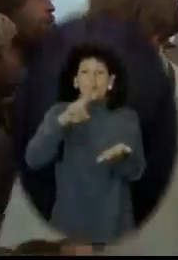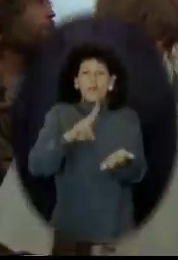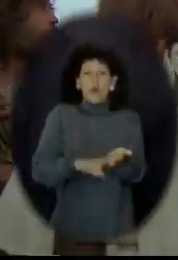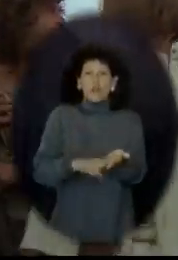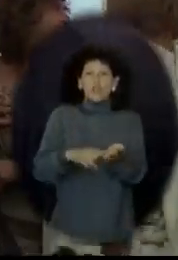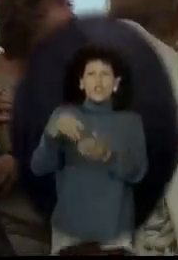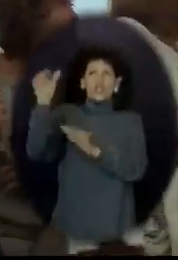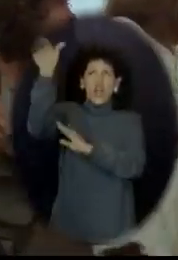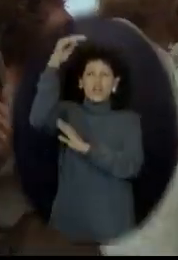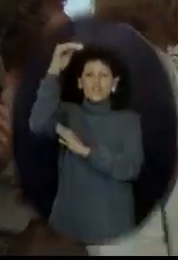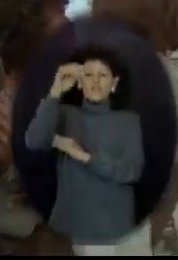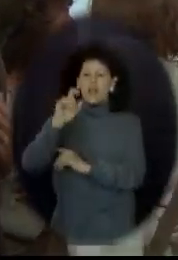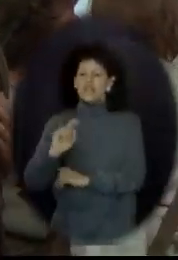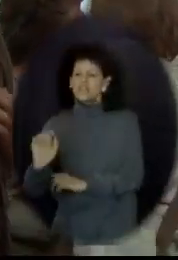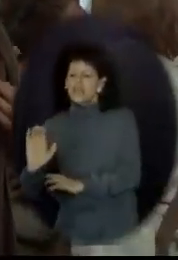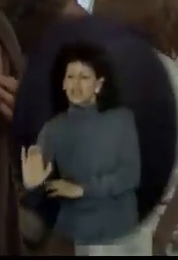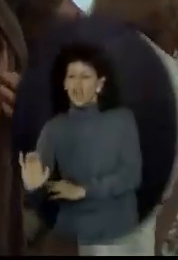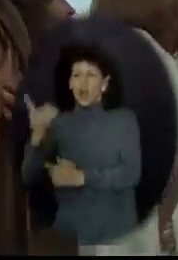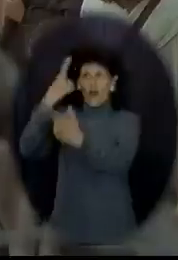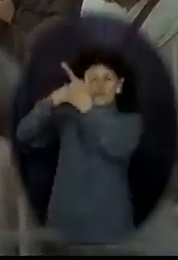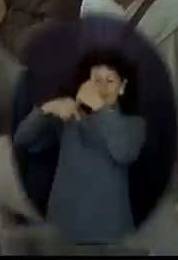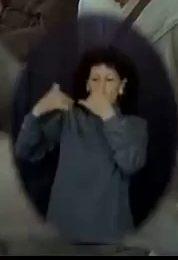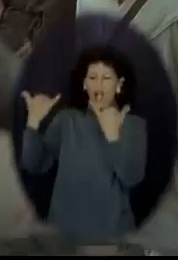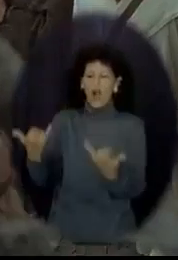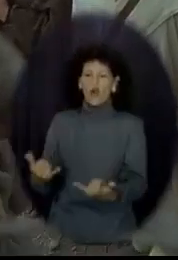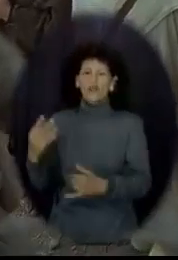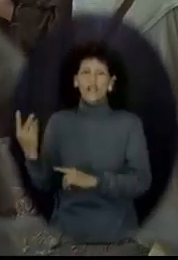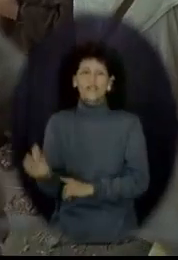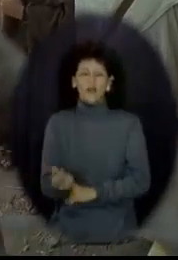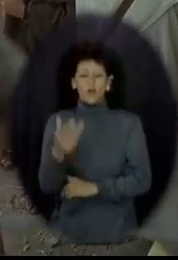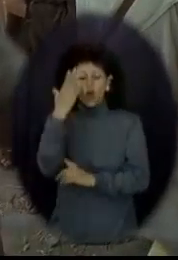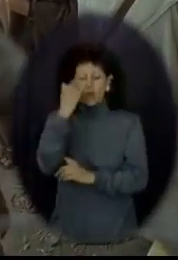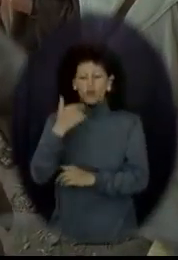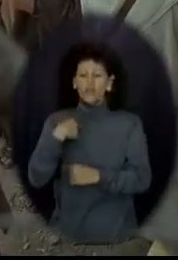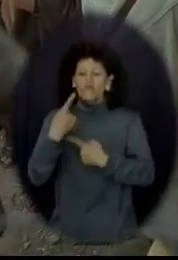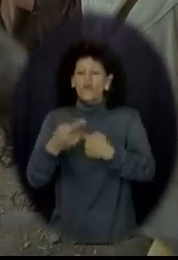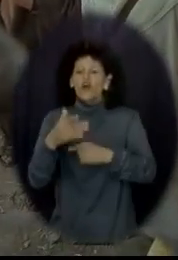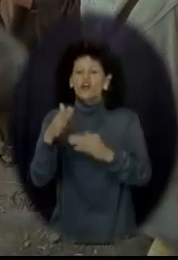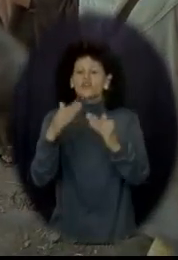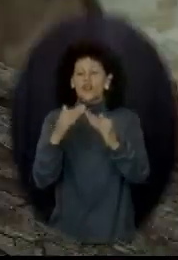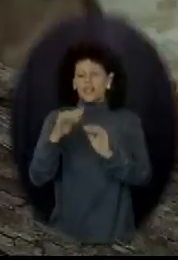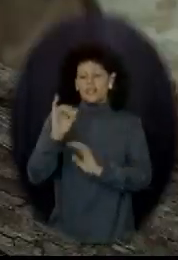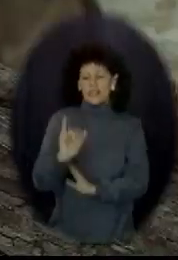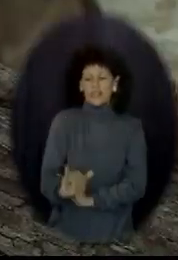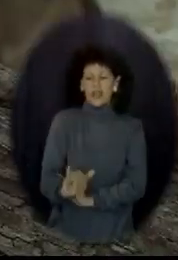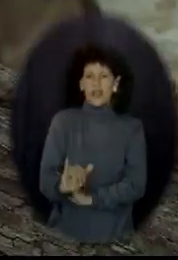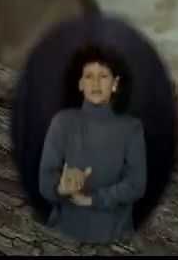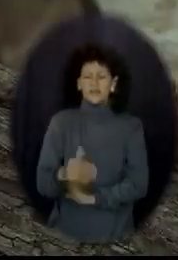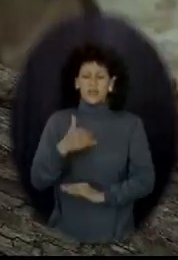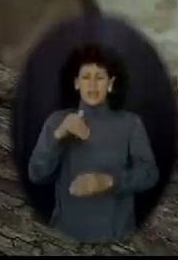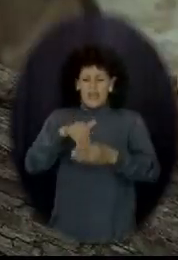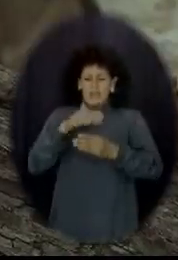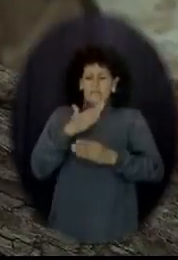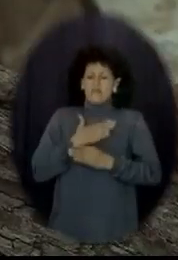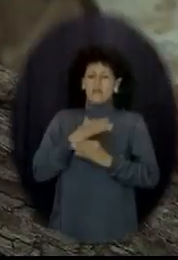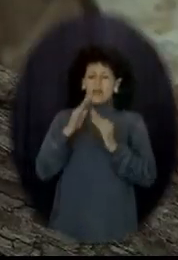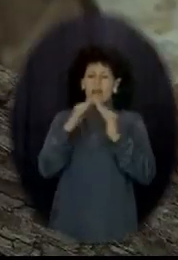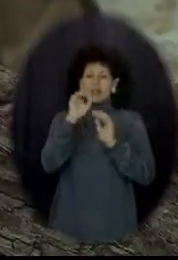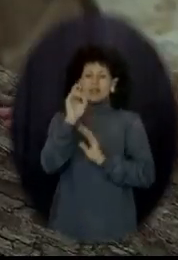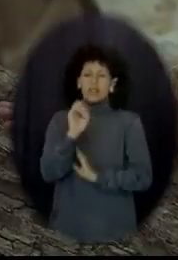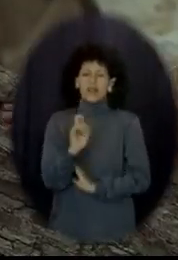para quedar encima de la multitud. Zaqueo, baja de allí, porque hoy me quedaré en tu casa.